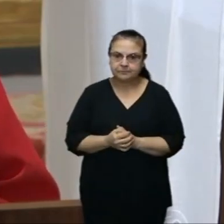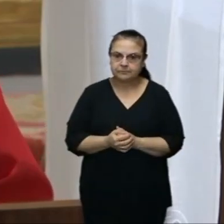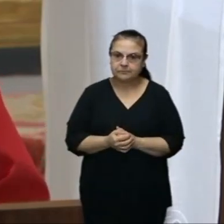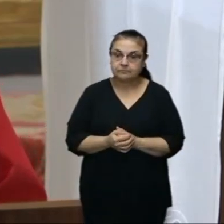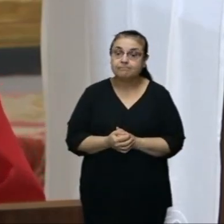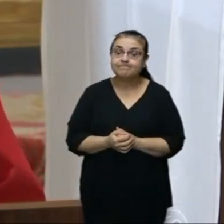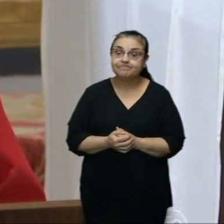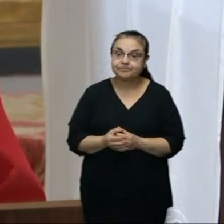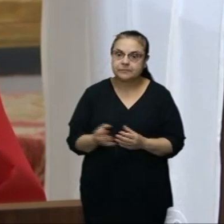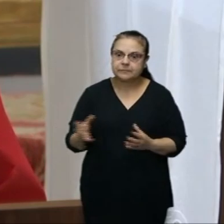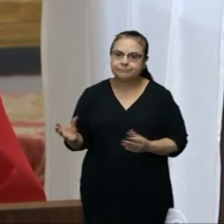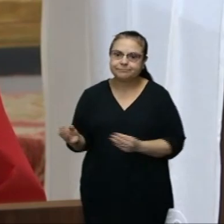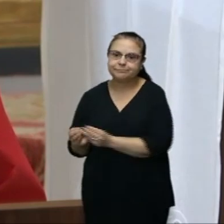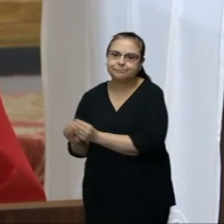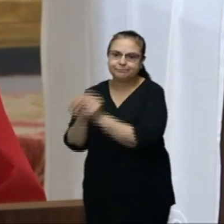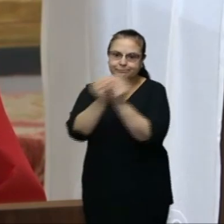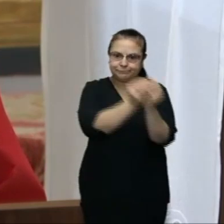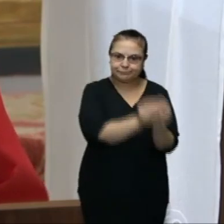llevan al Sanedrín,